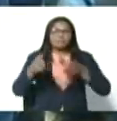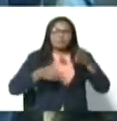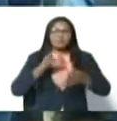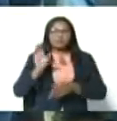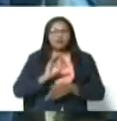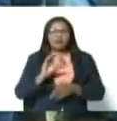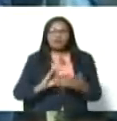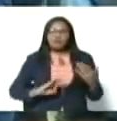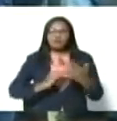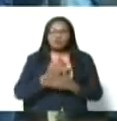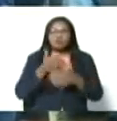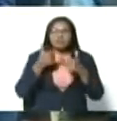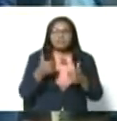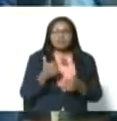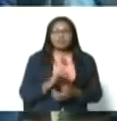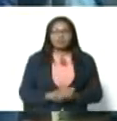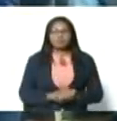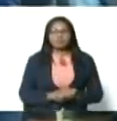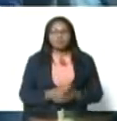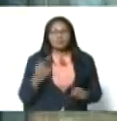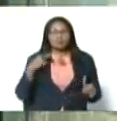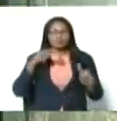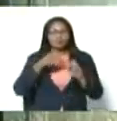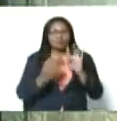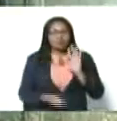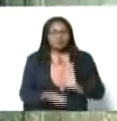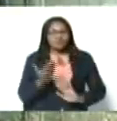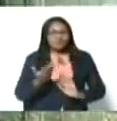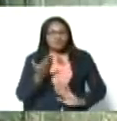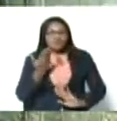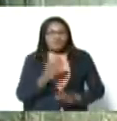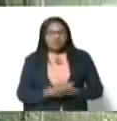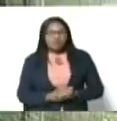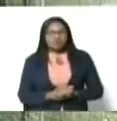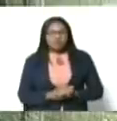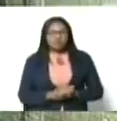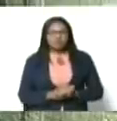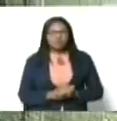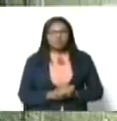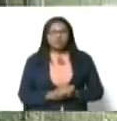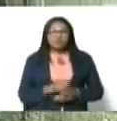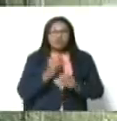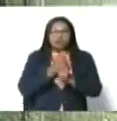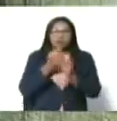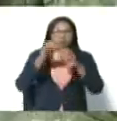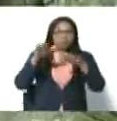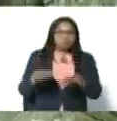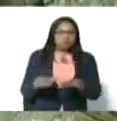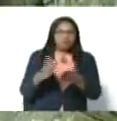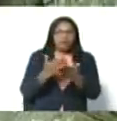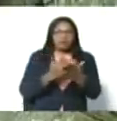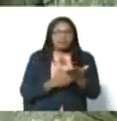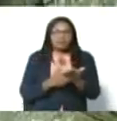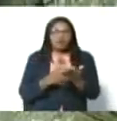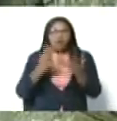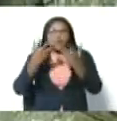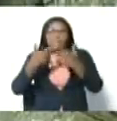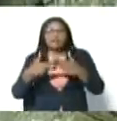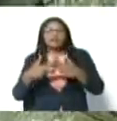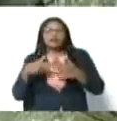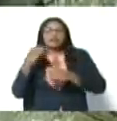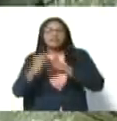encuentra funcionando. Pero ahora tenemos un reto más importante, presidente, que es iniciar una obra abandonada, como les decía, por una